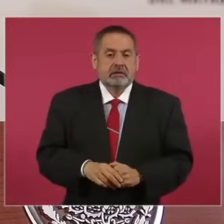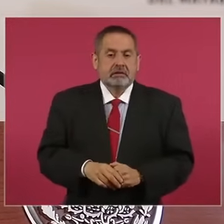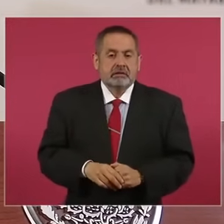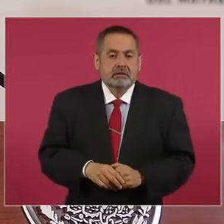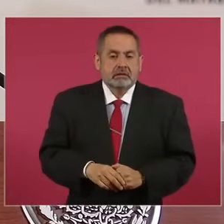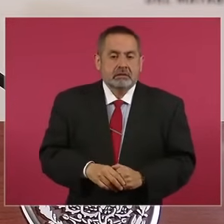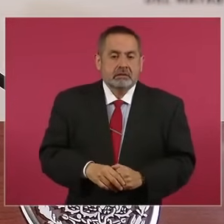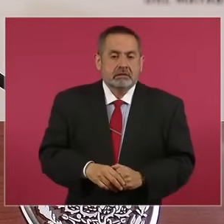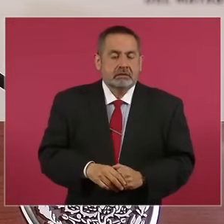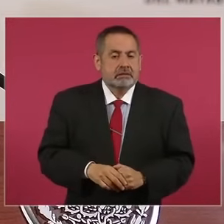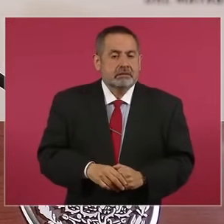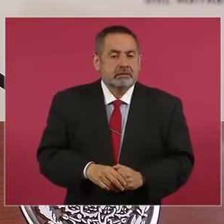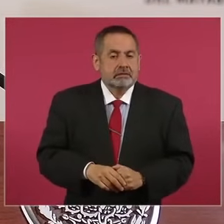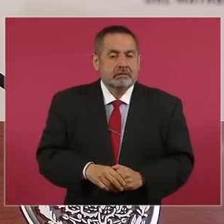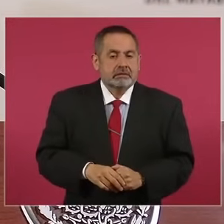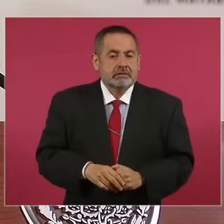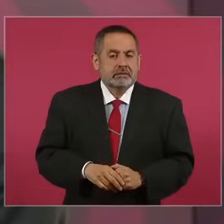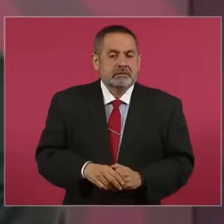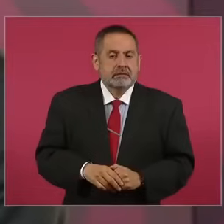Y ya